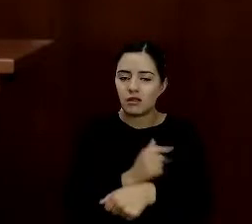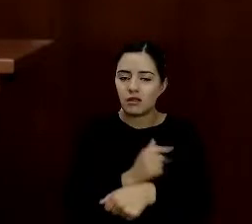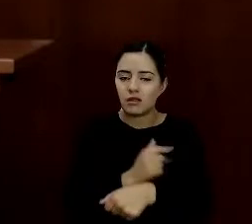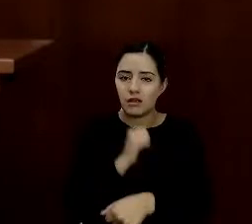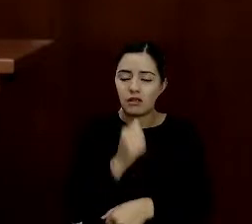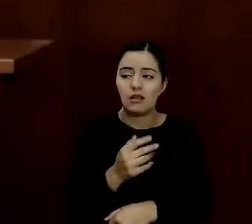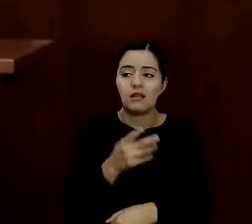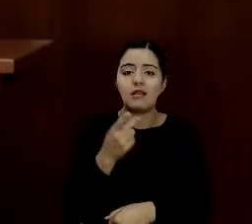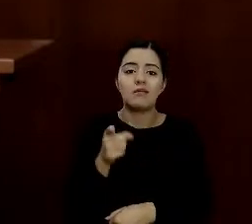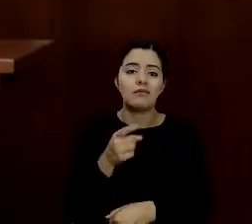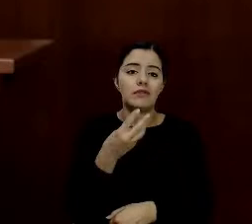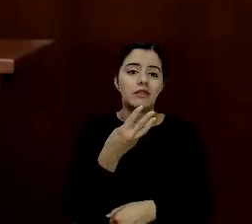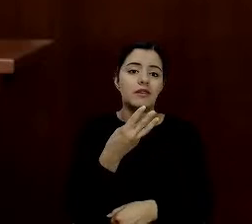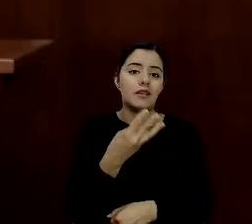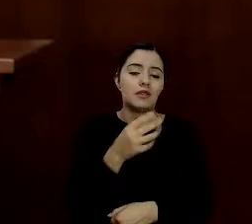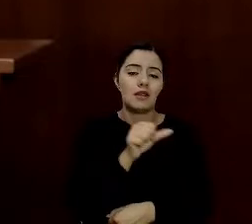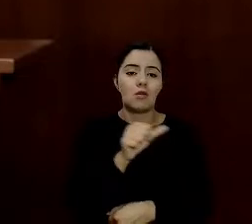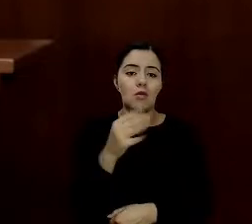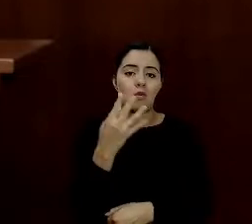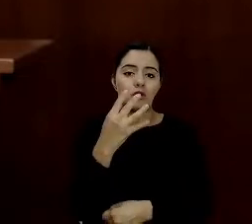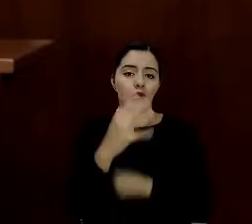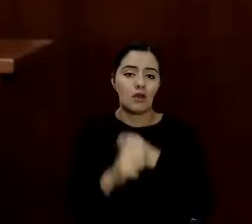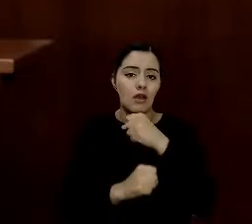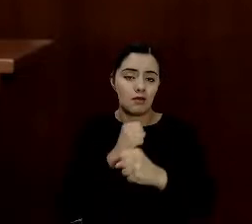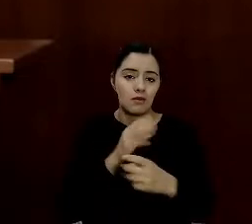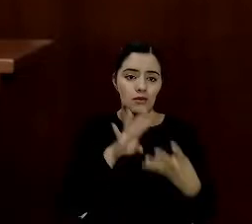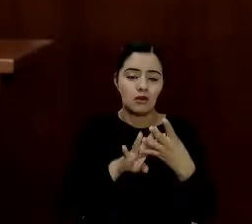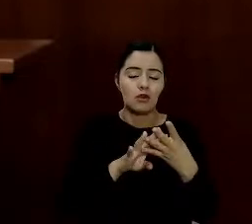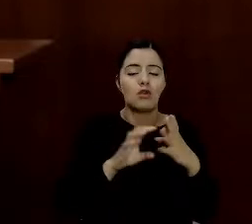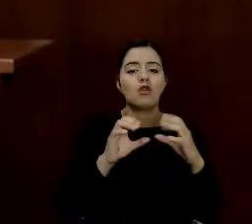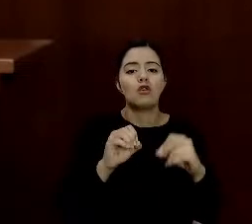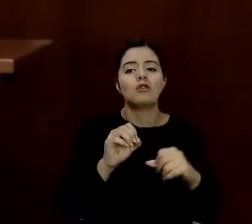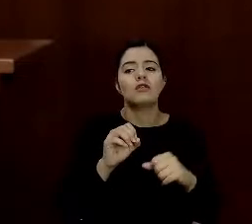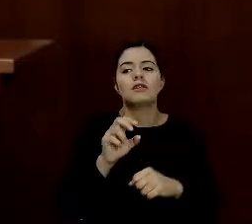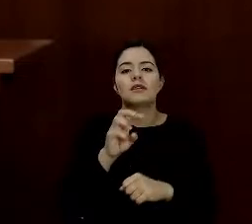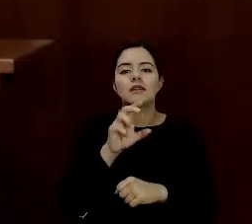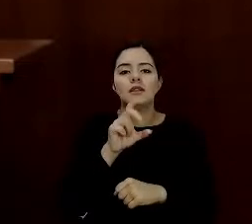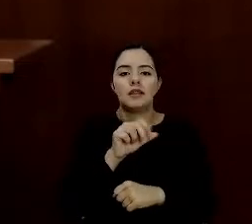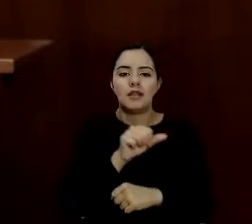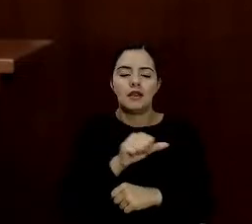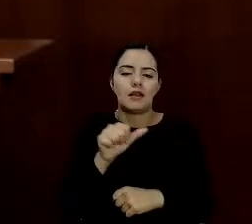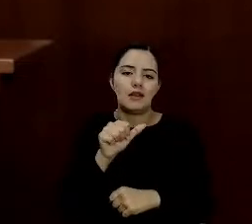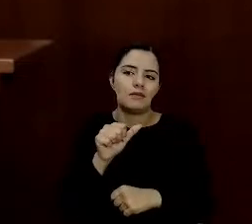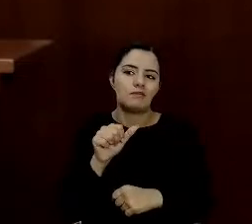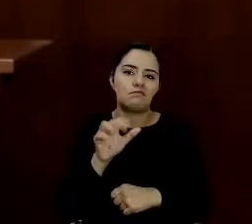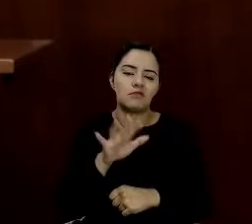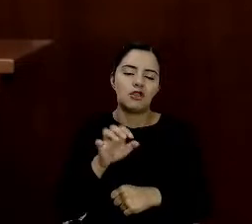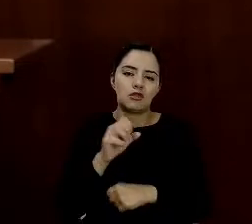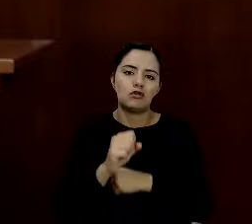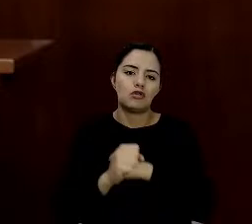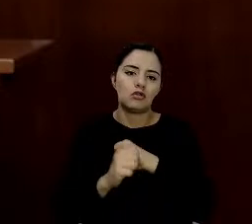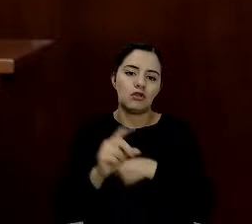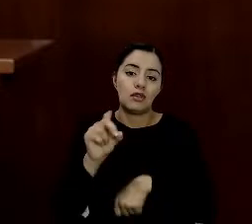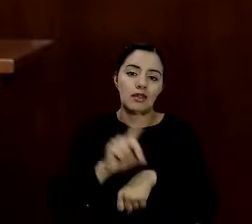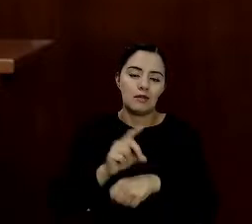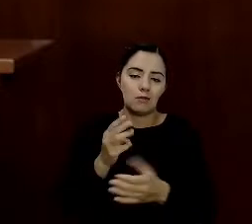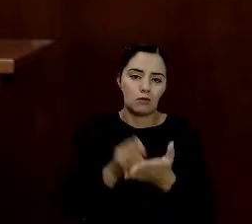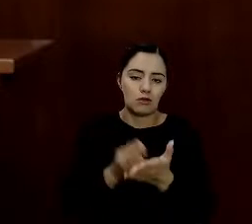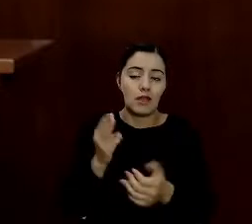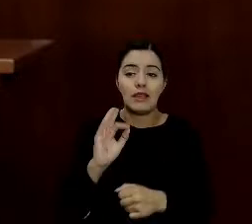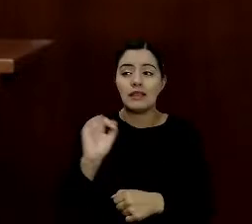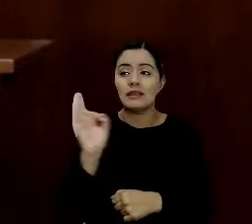treinta a cien días de multa si se causara daño físico o psicológico durante el tiempo de la sustracción